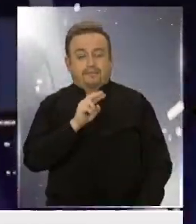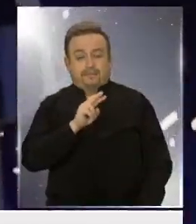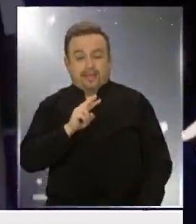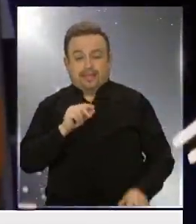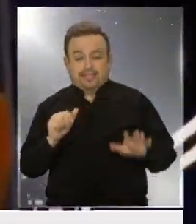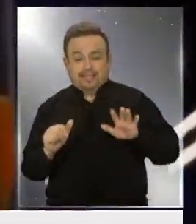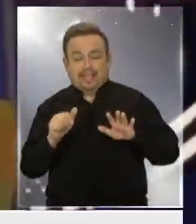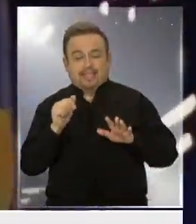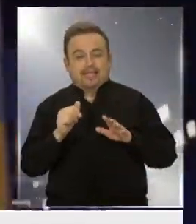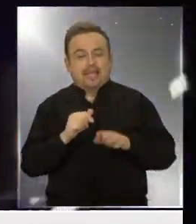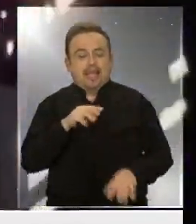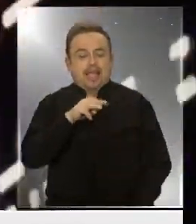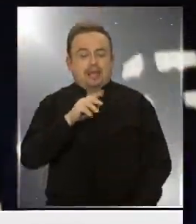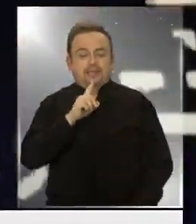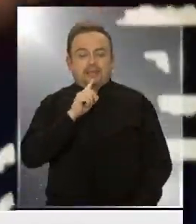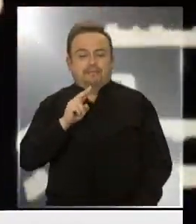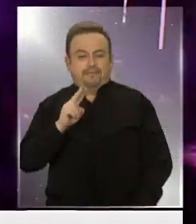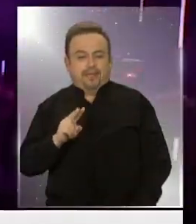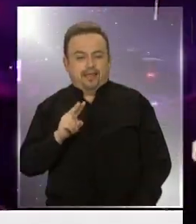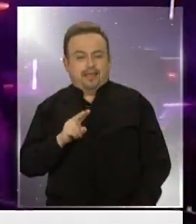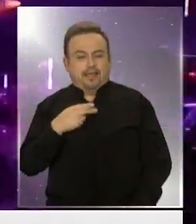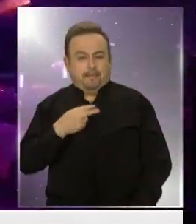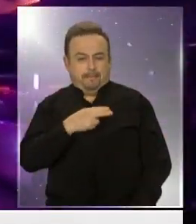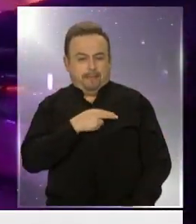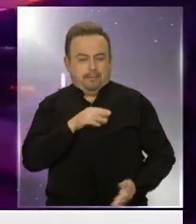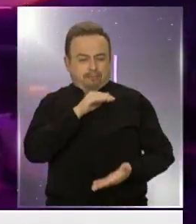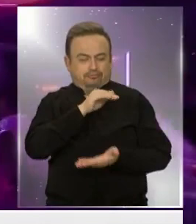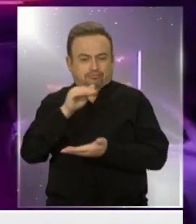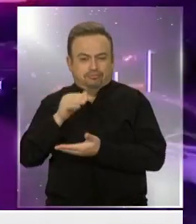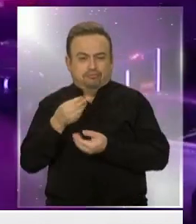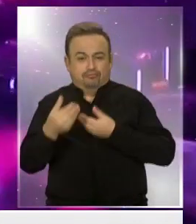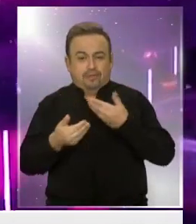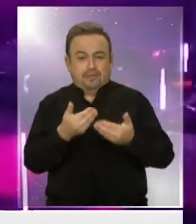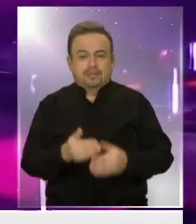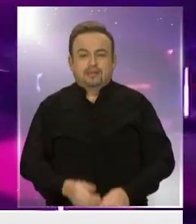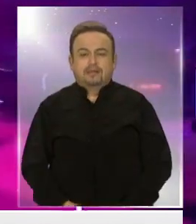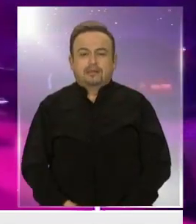los MTV Video Music Awards.